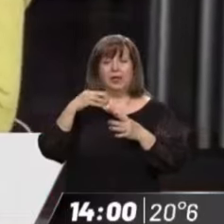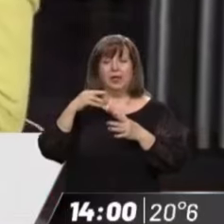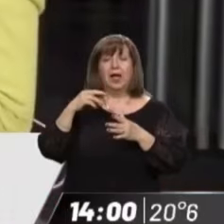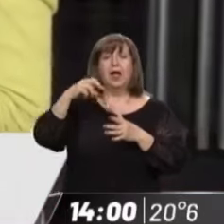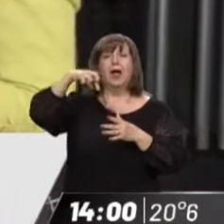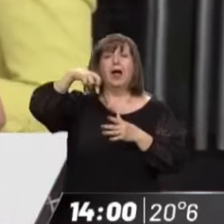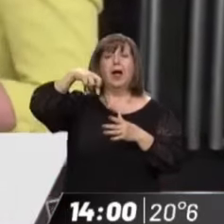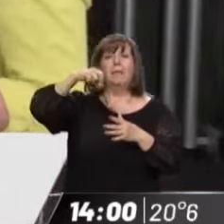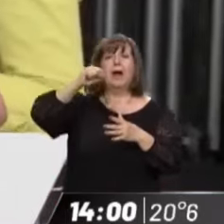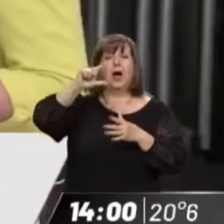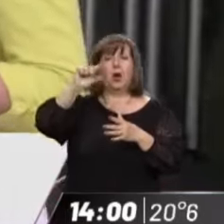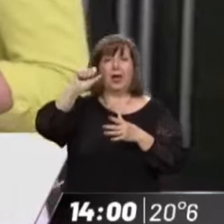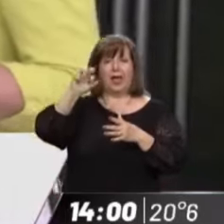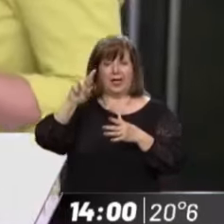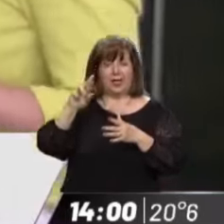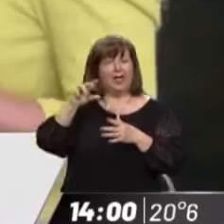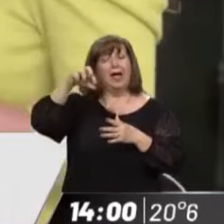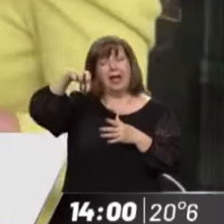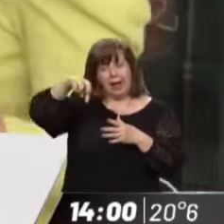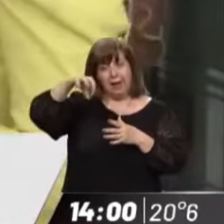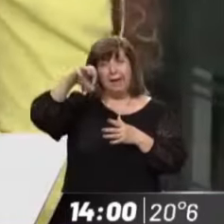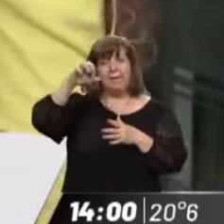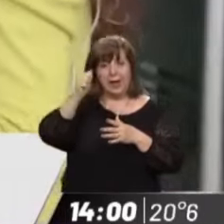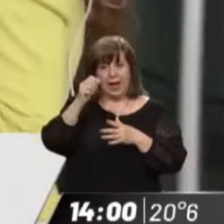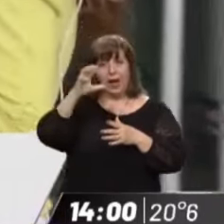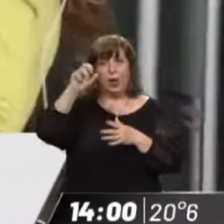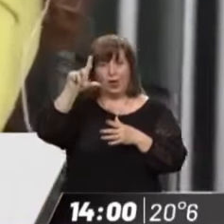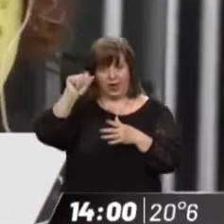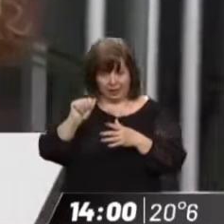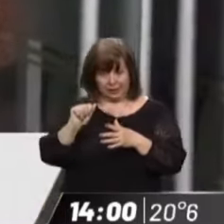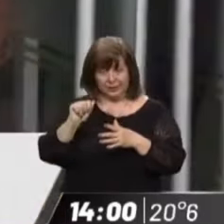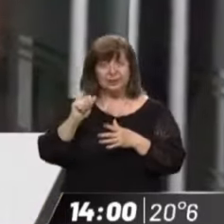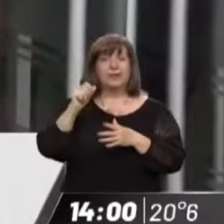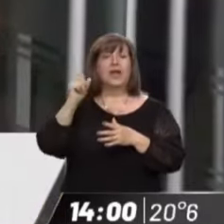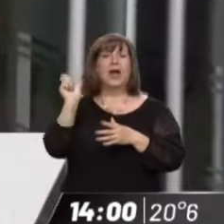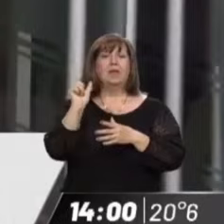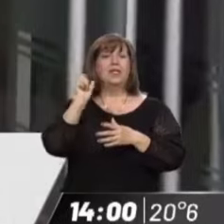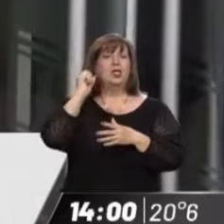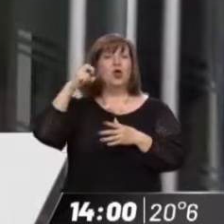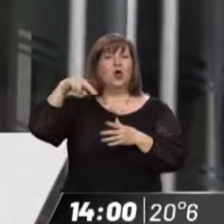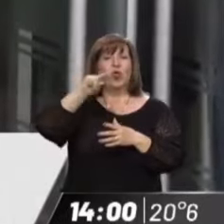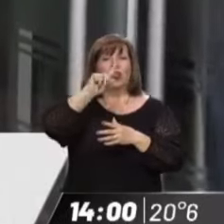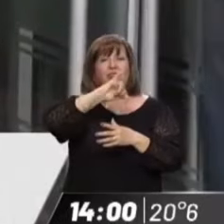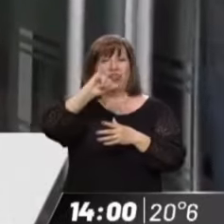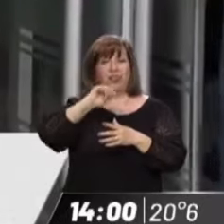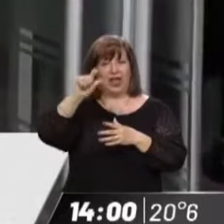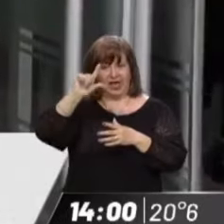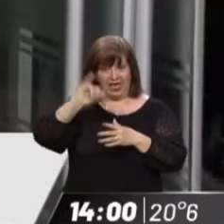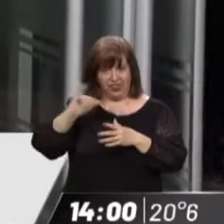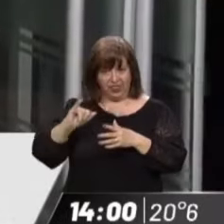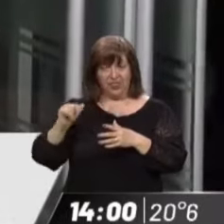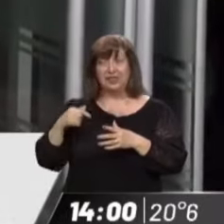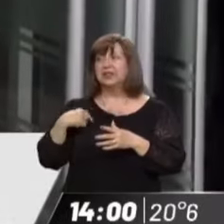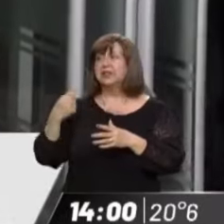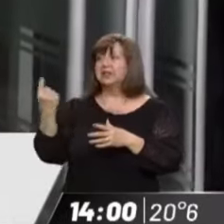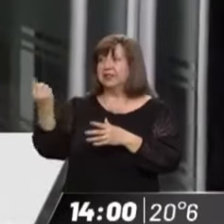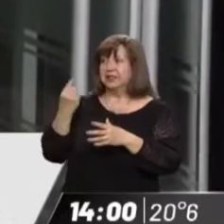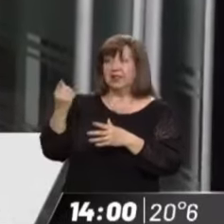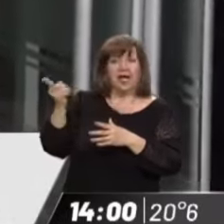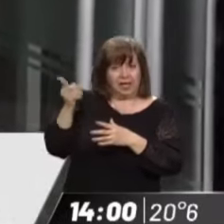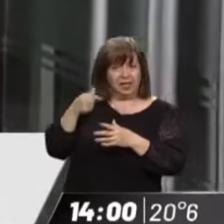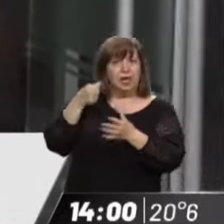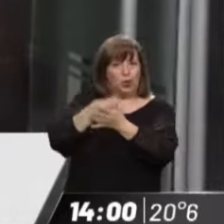Ella es Paola González. Paola, desde el primer día que están ustedes intentando